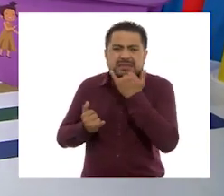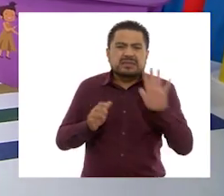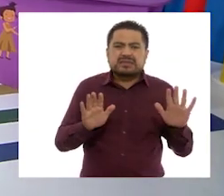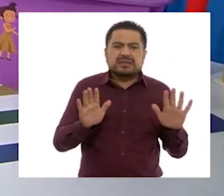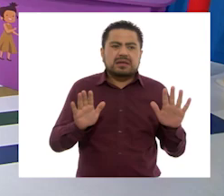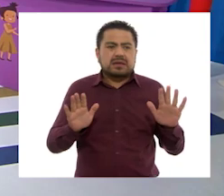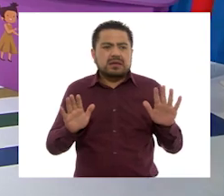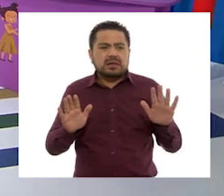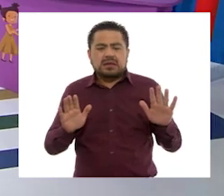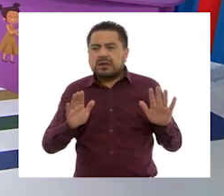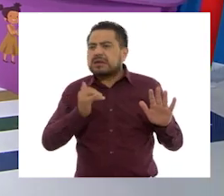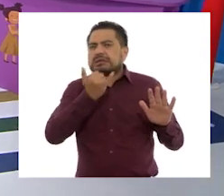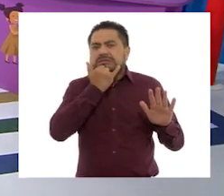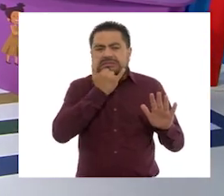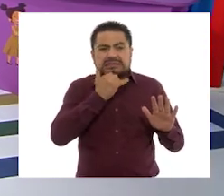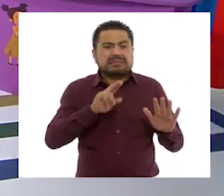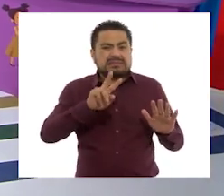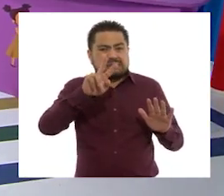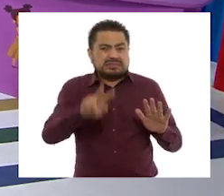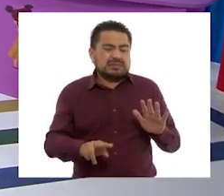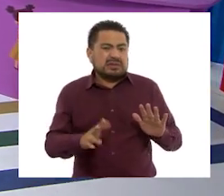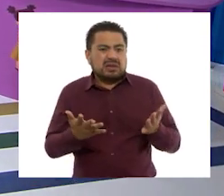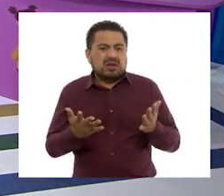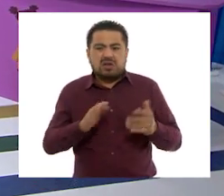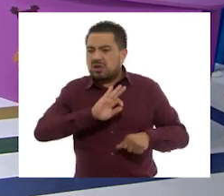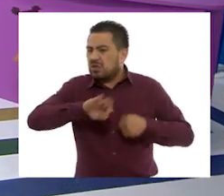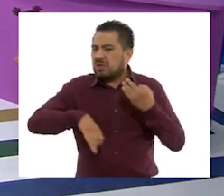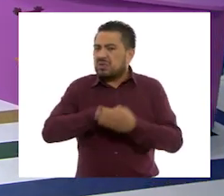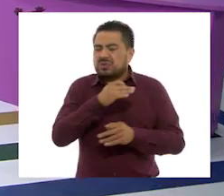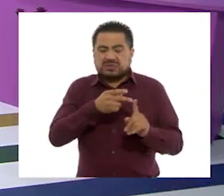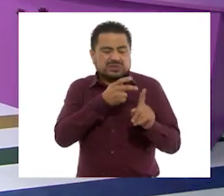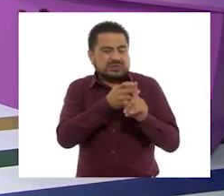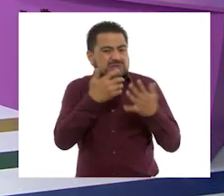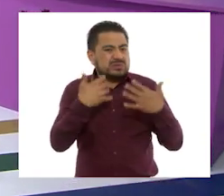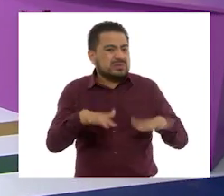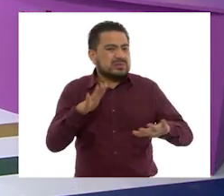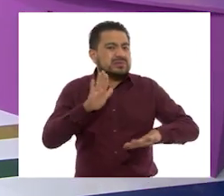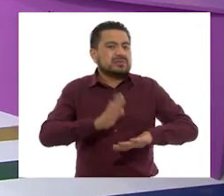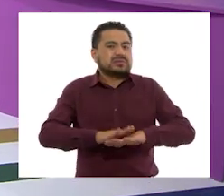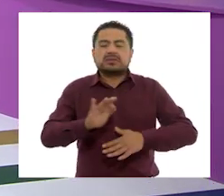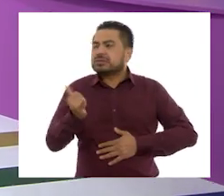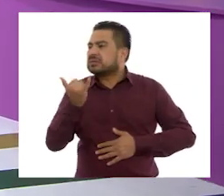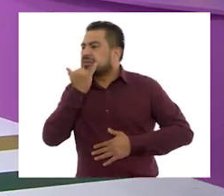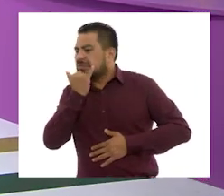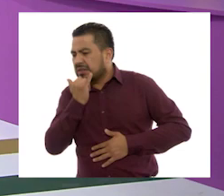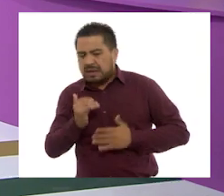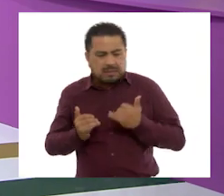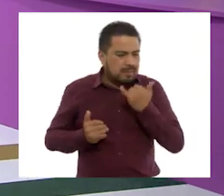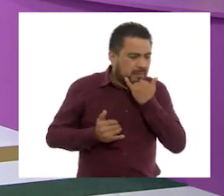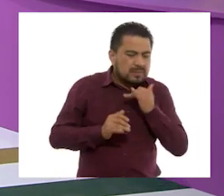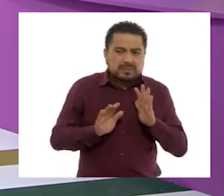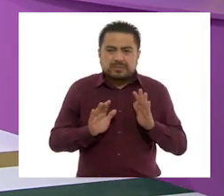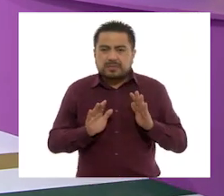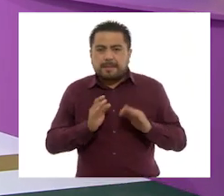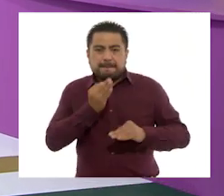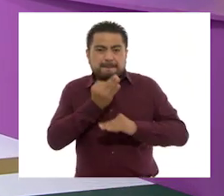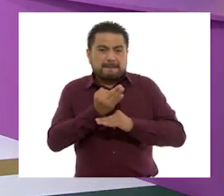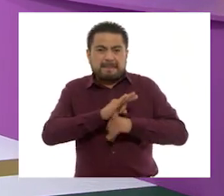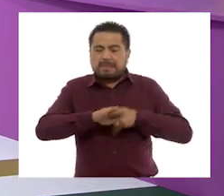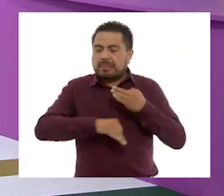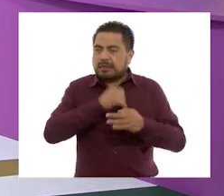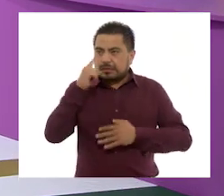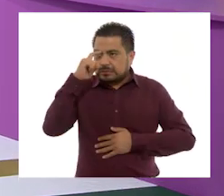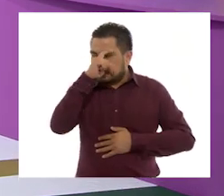Perdónenme. Una disculpa. Es que, hola. Bueno, todo esto ha sido muy... Perdón, una disculpa. Ha sido... No te preocupes. Todo un